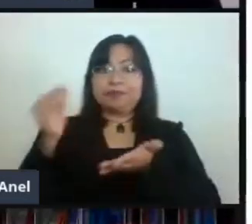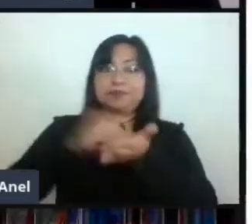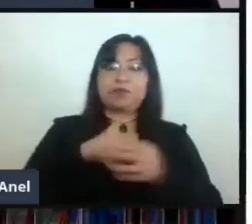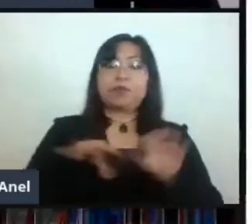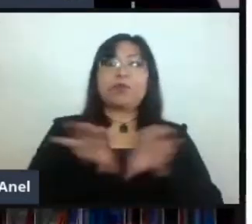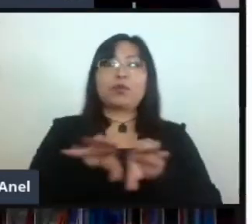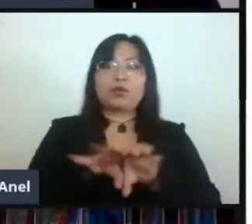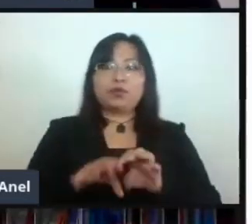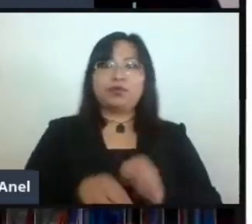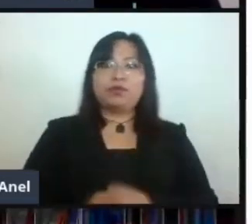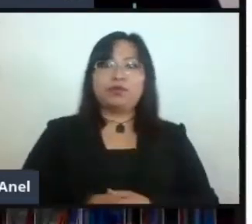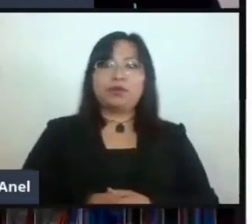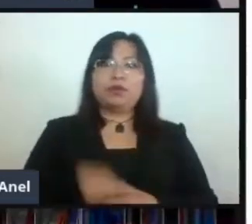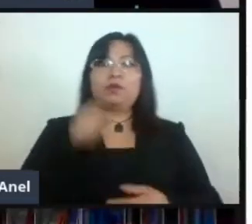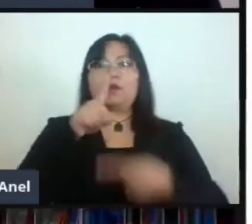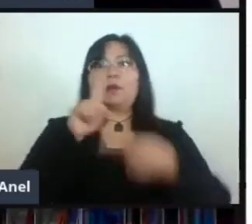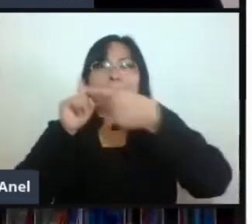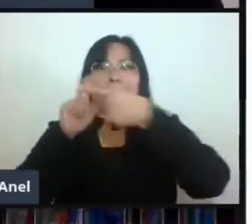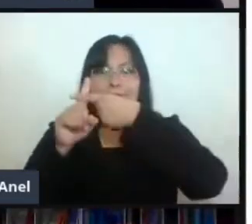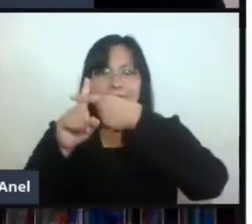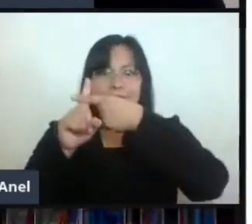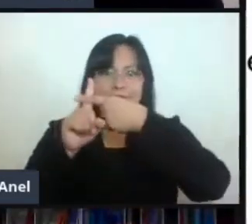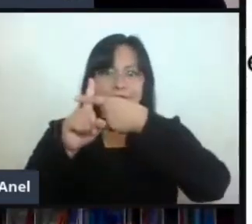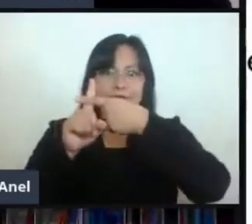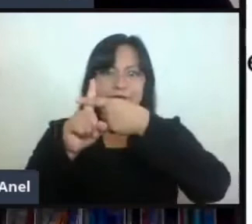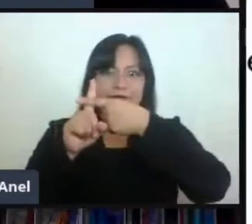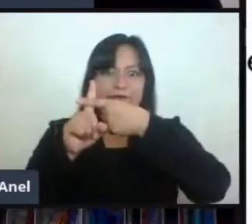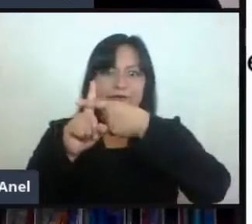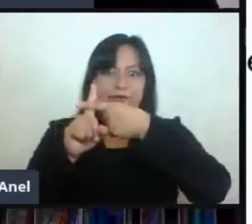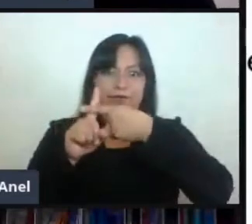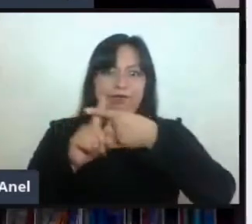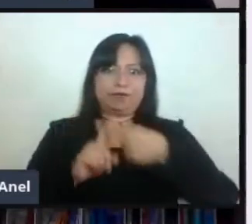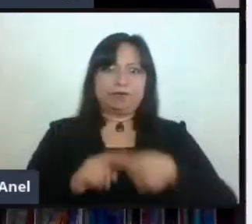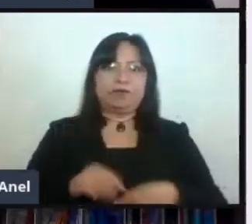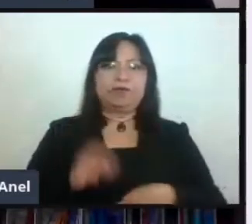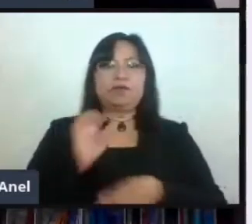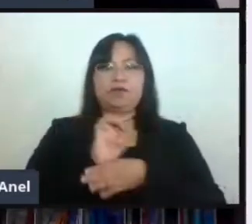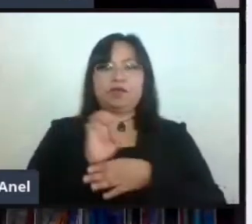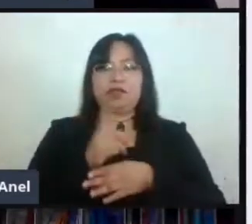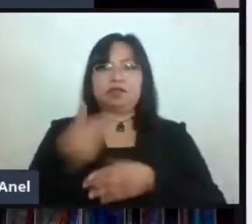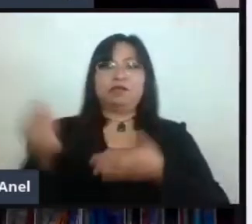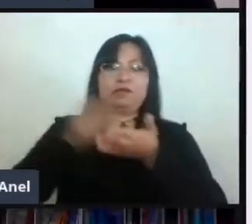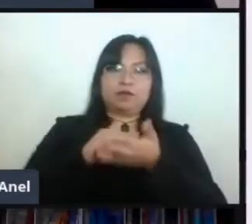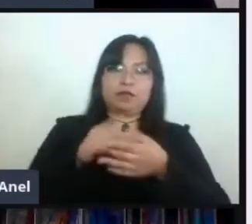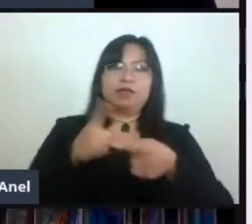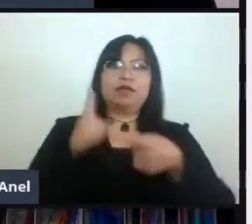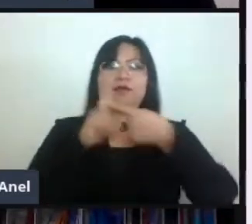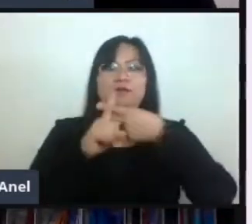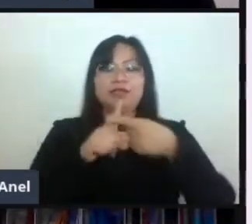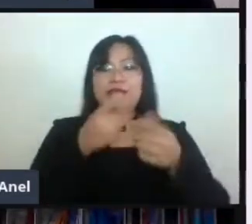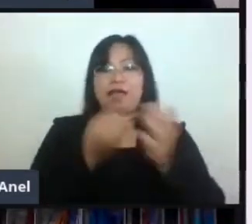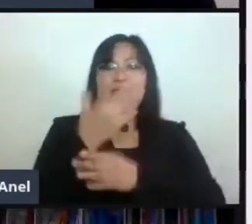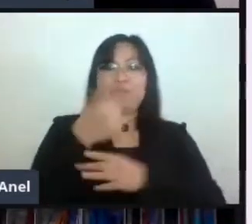un reactivo nuevo, una nueva pregunta, agrego la pregunta en ese menú. Y miren cómo me aparece